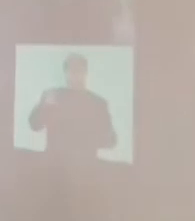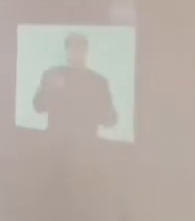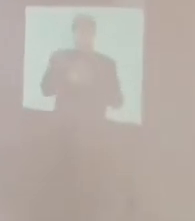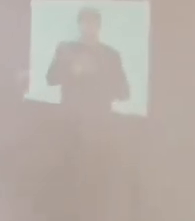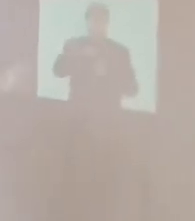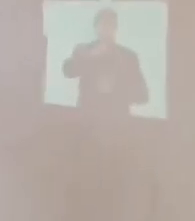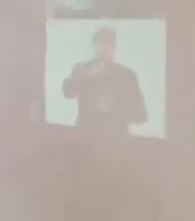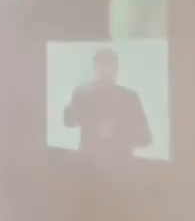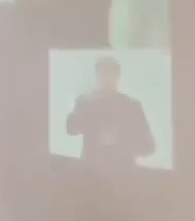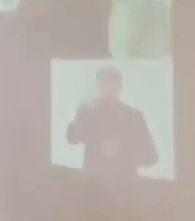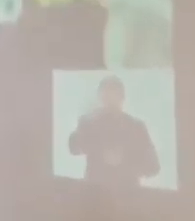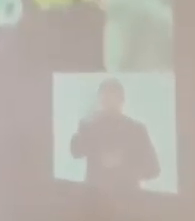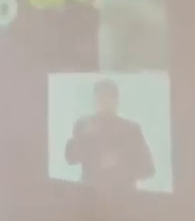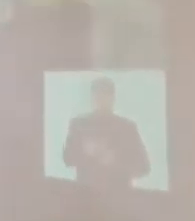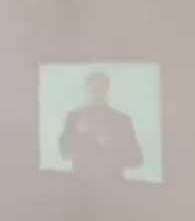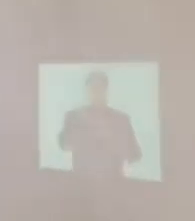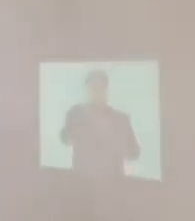12.844 a